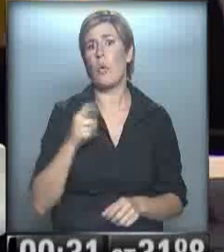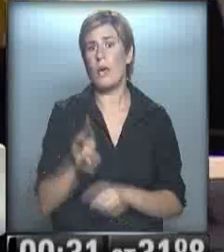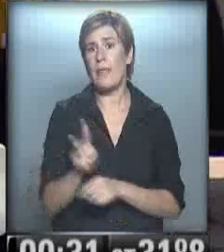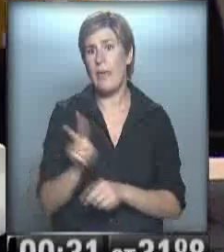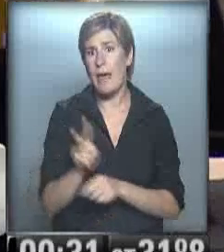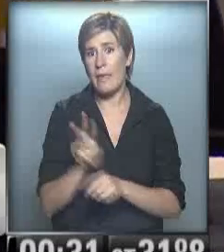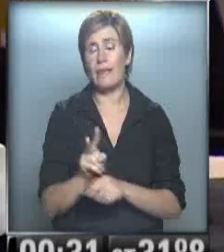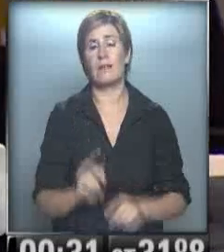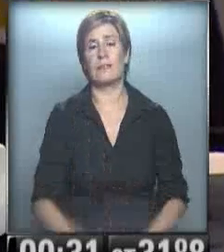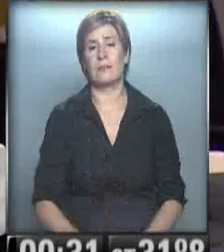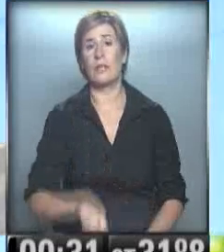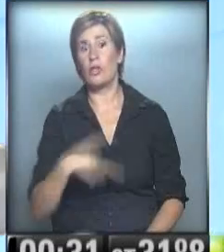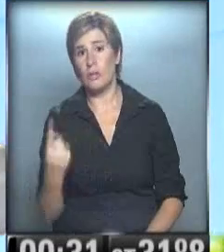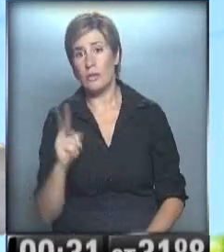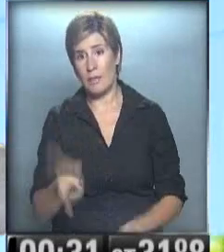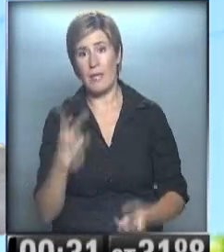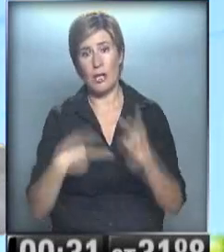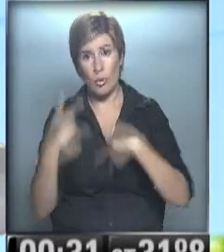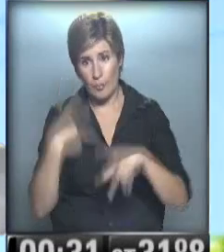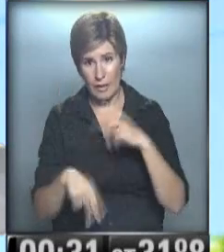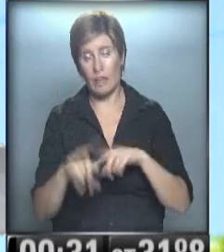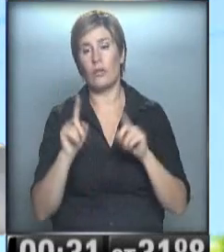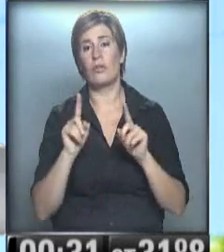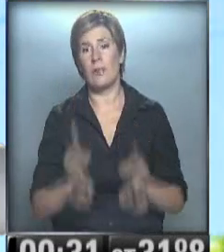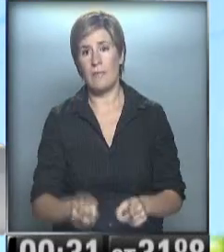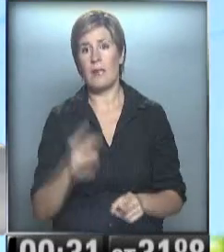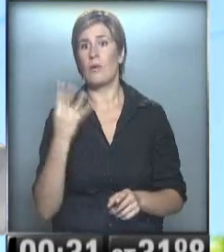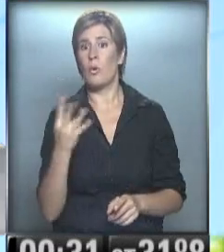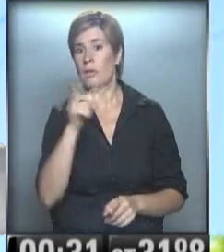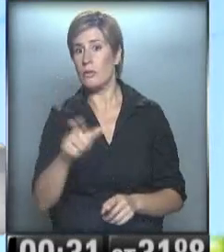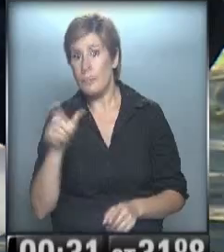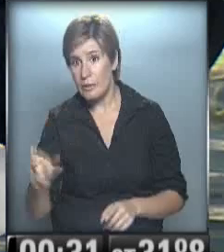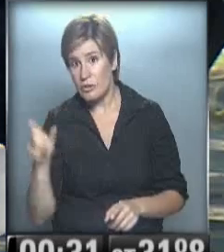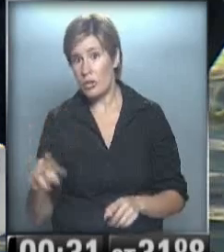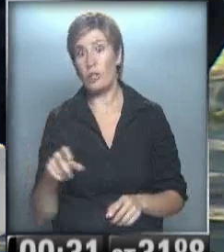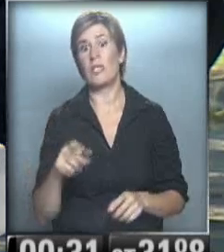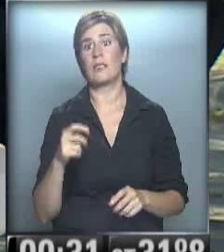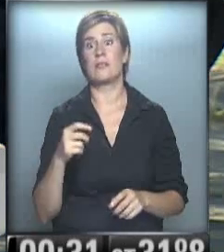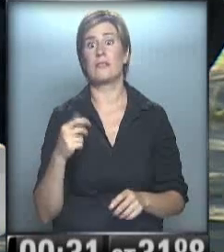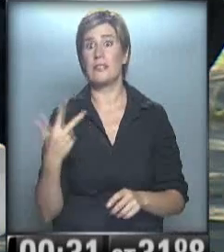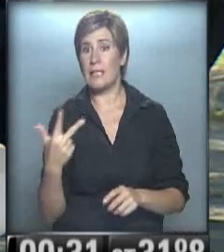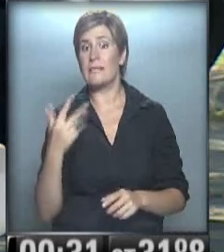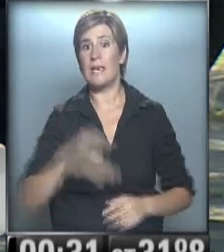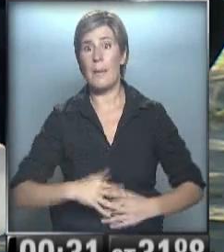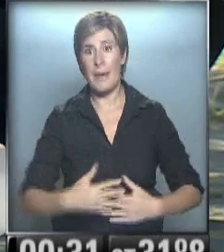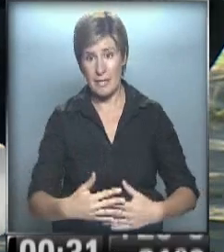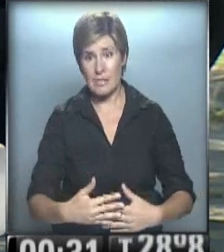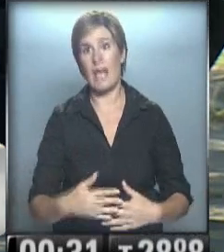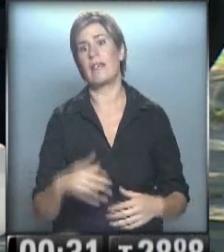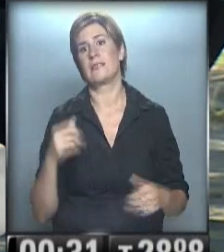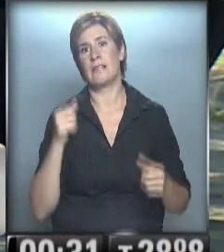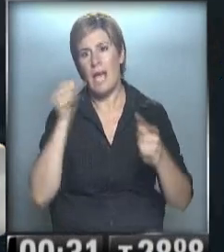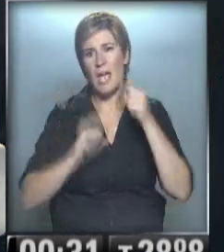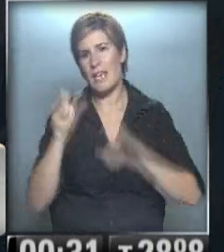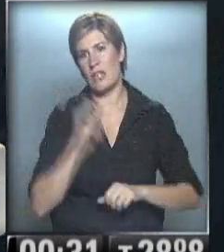Otro custodio y 4 clientes, entre ellos 3 mujeres embarazadas, sufrieron heridas, pero de menor gravedad. El hecho ocurrió esta